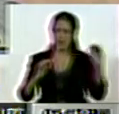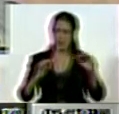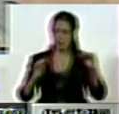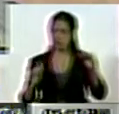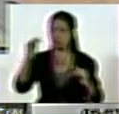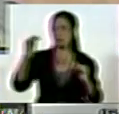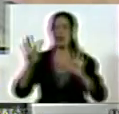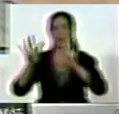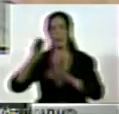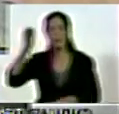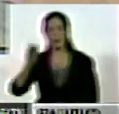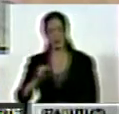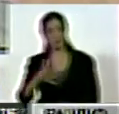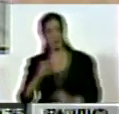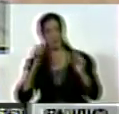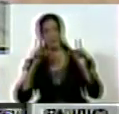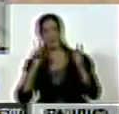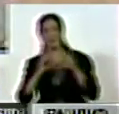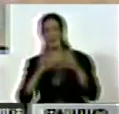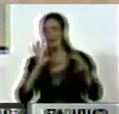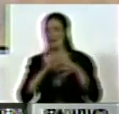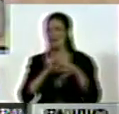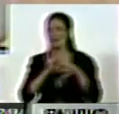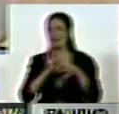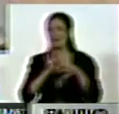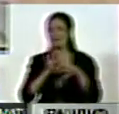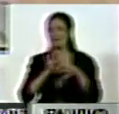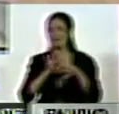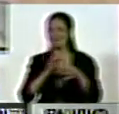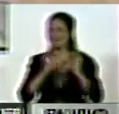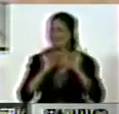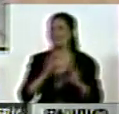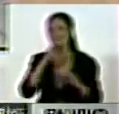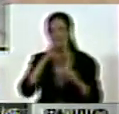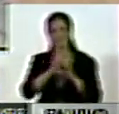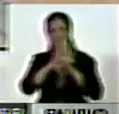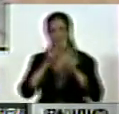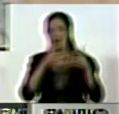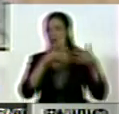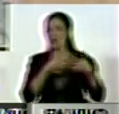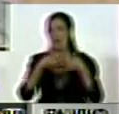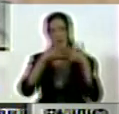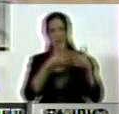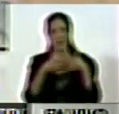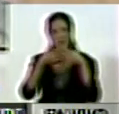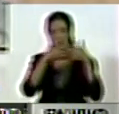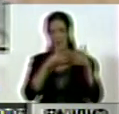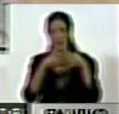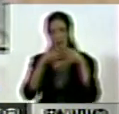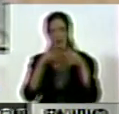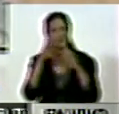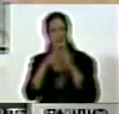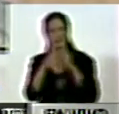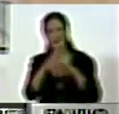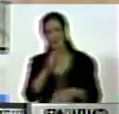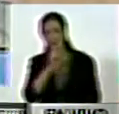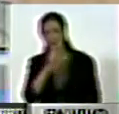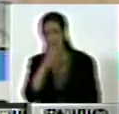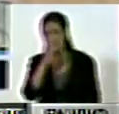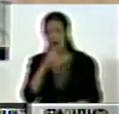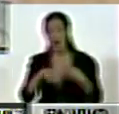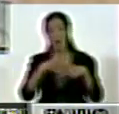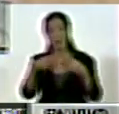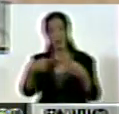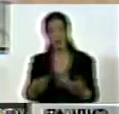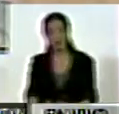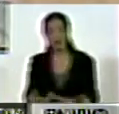que demuestran la vinculación directa entre las agencias estadounidenses con la